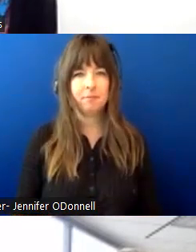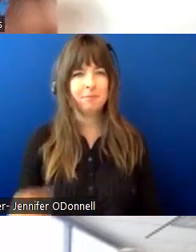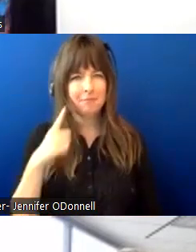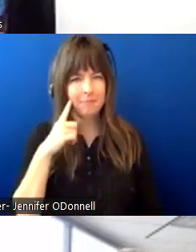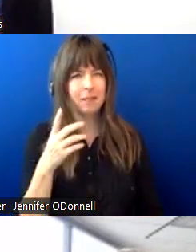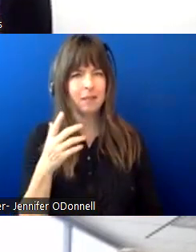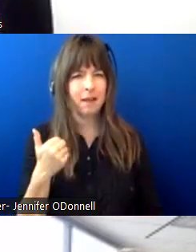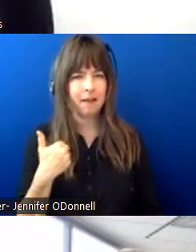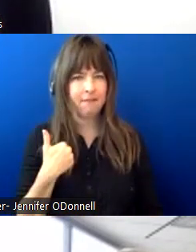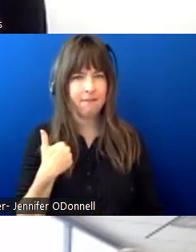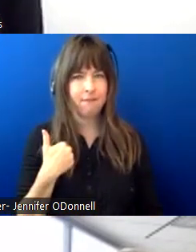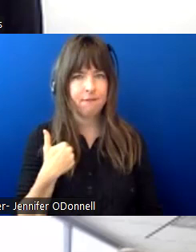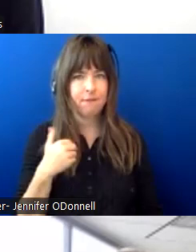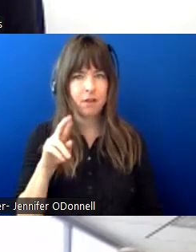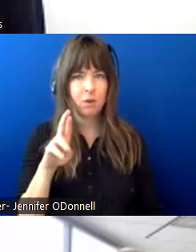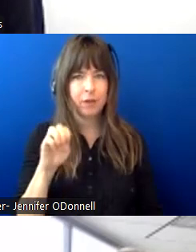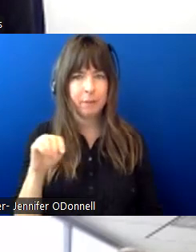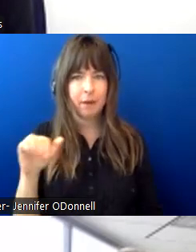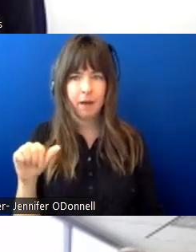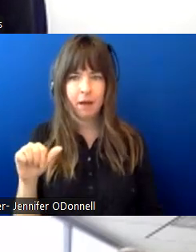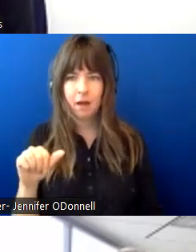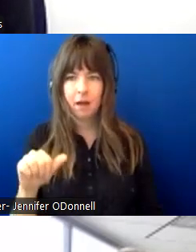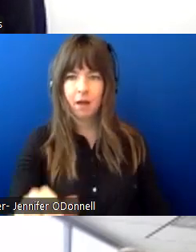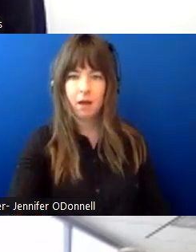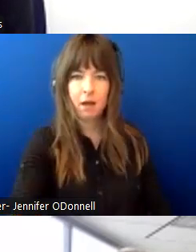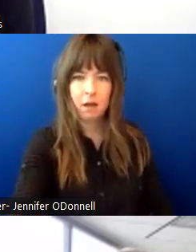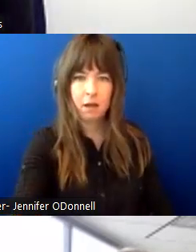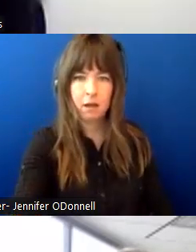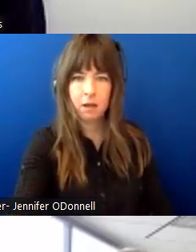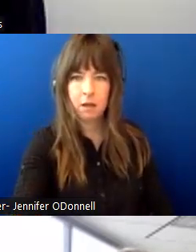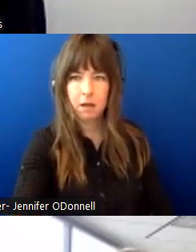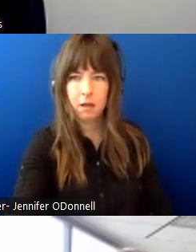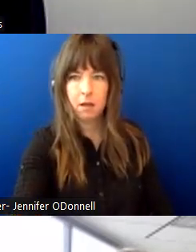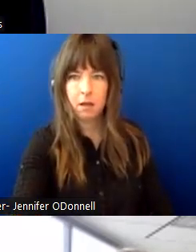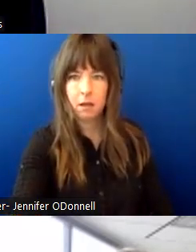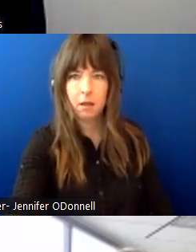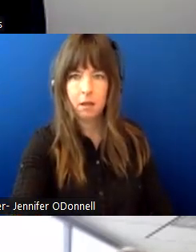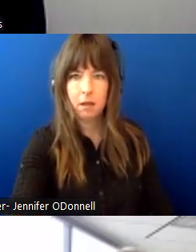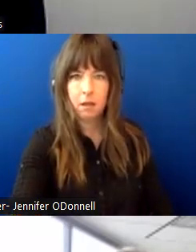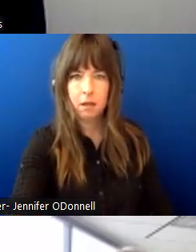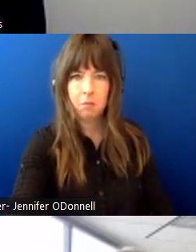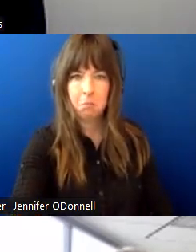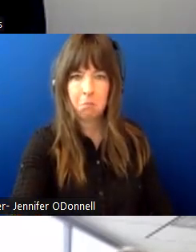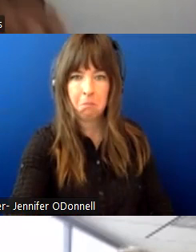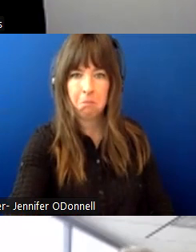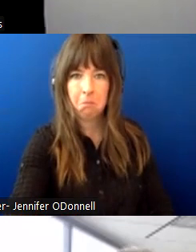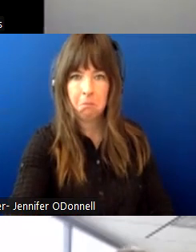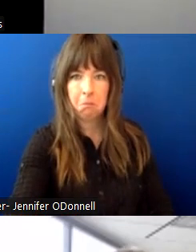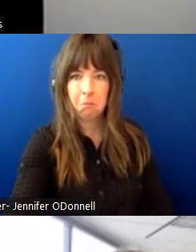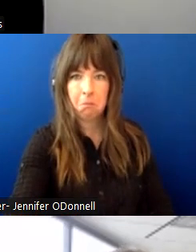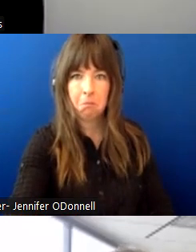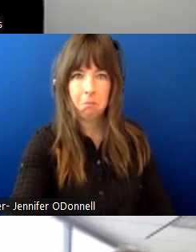Algunas personas. Rima in this event. And, okay.